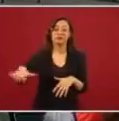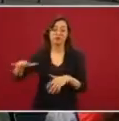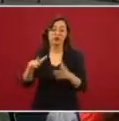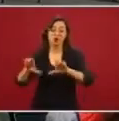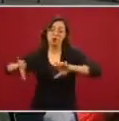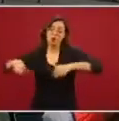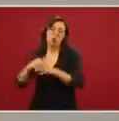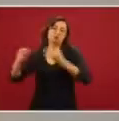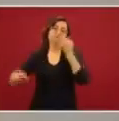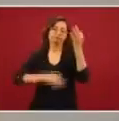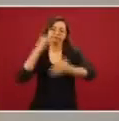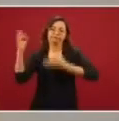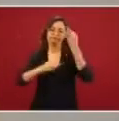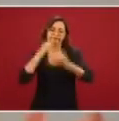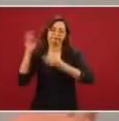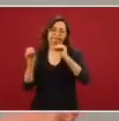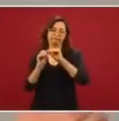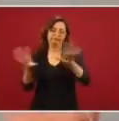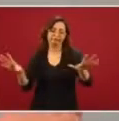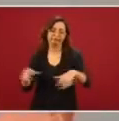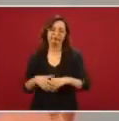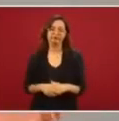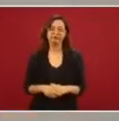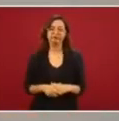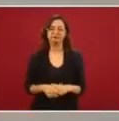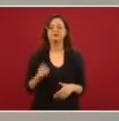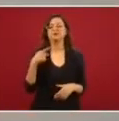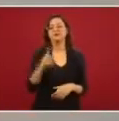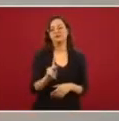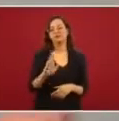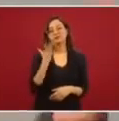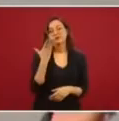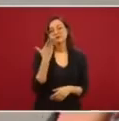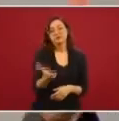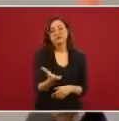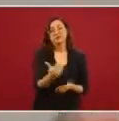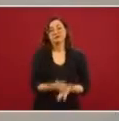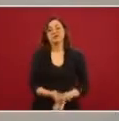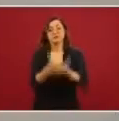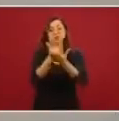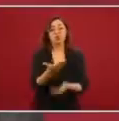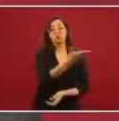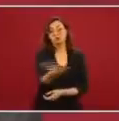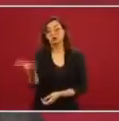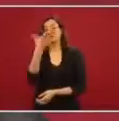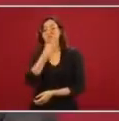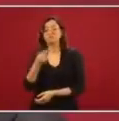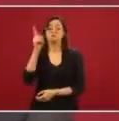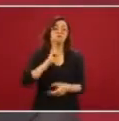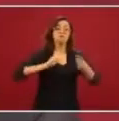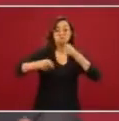difundir el mensaje pero pedimos su ayuda ustedes son las y los comunicadores